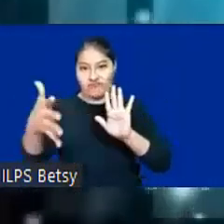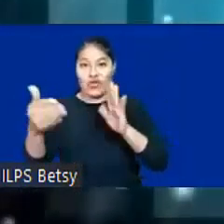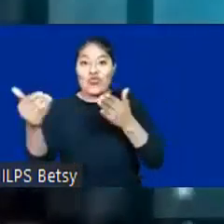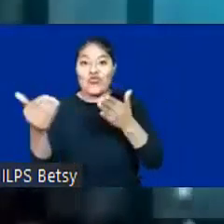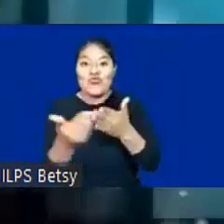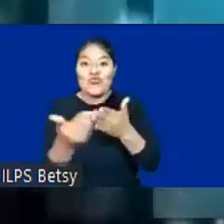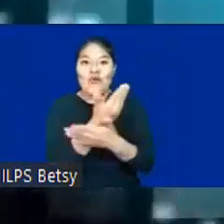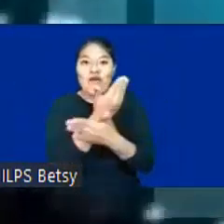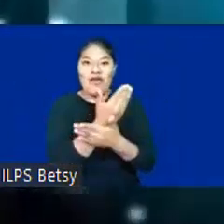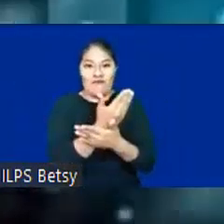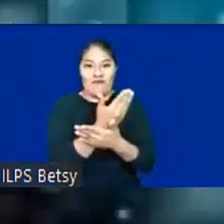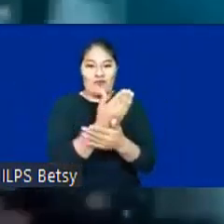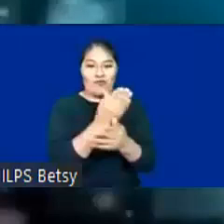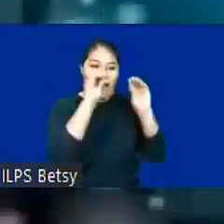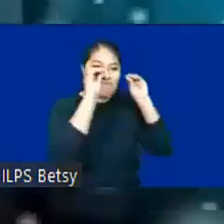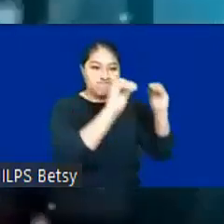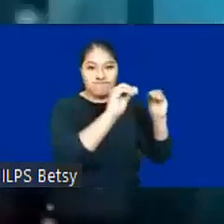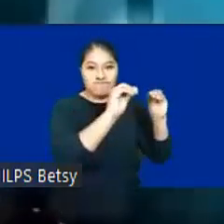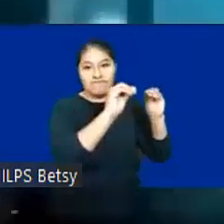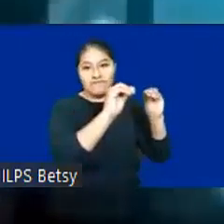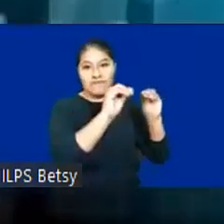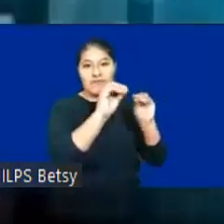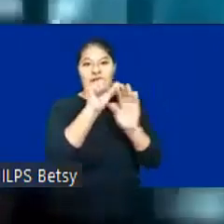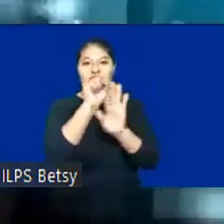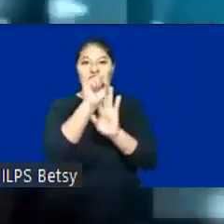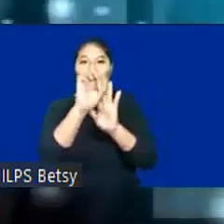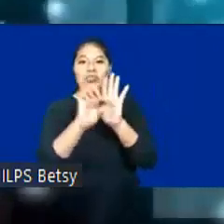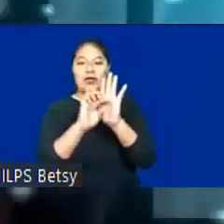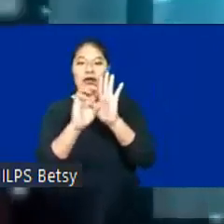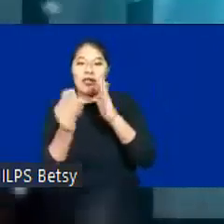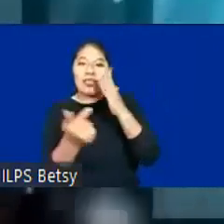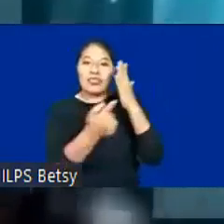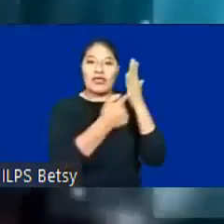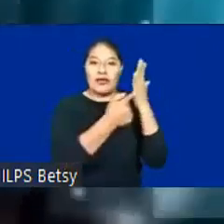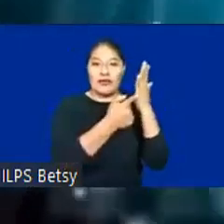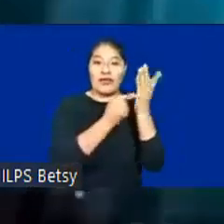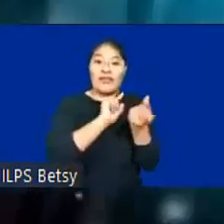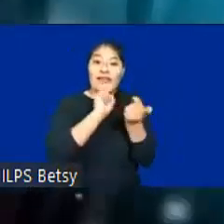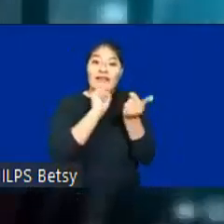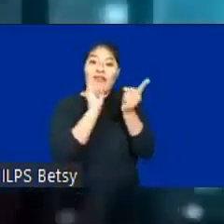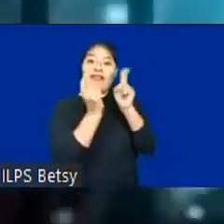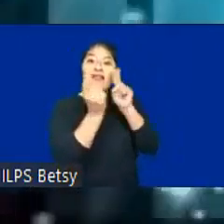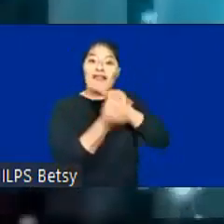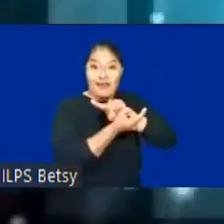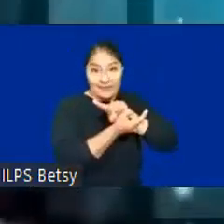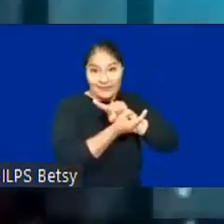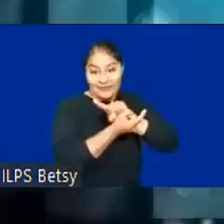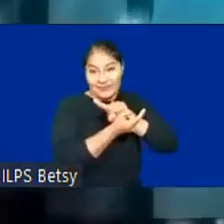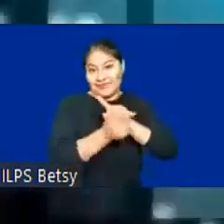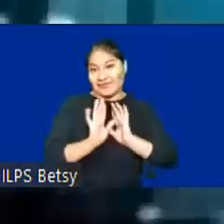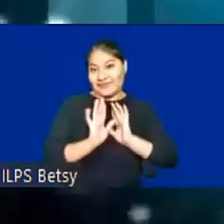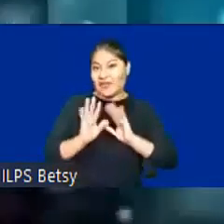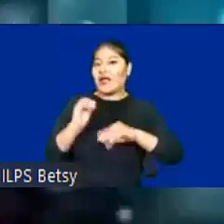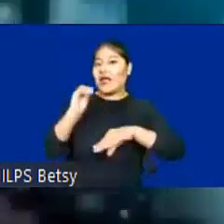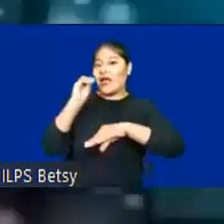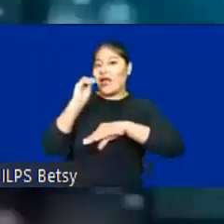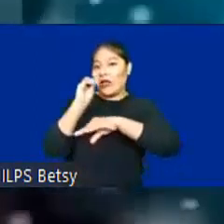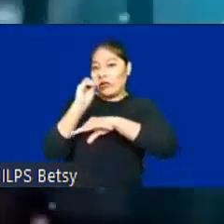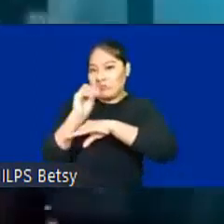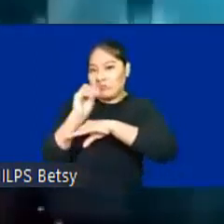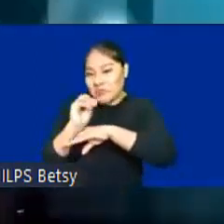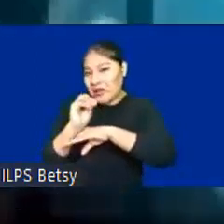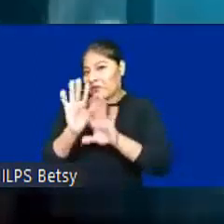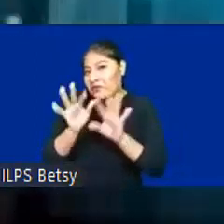importante mencionarlo porque la transformación digital no solamente tiene un componente de elaborar